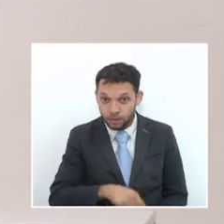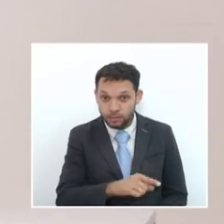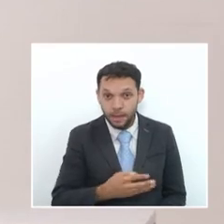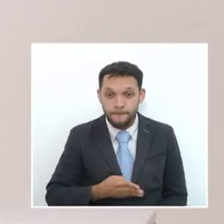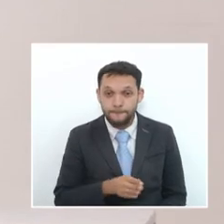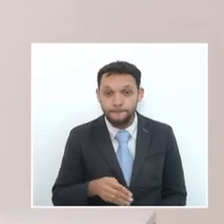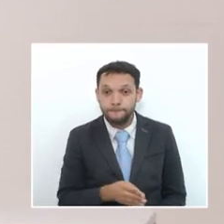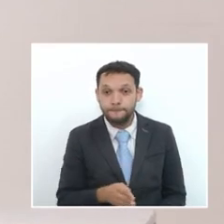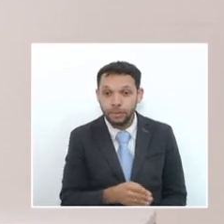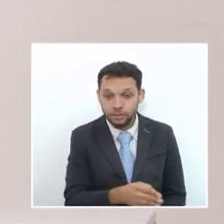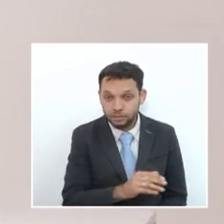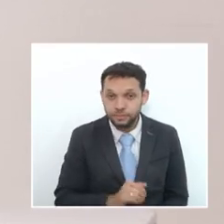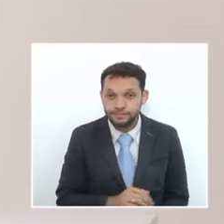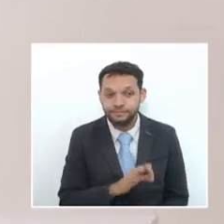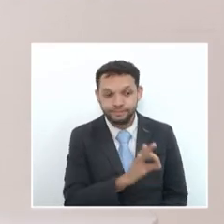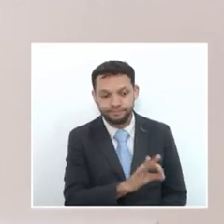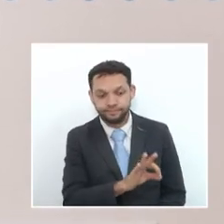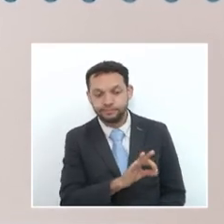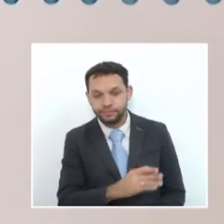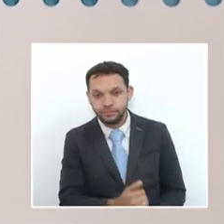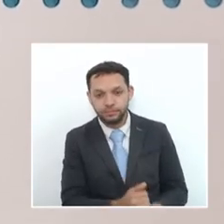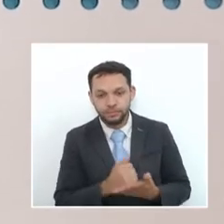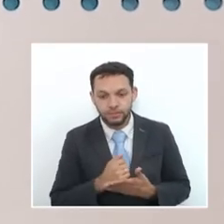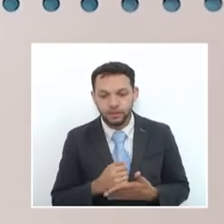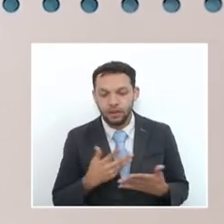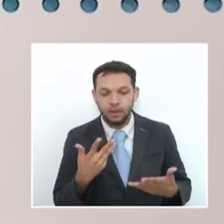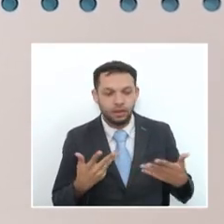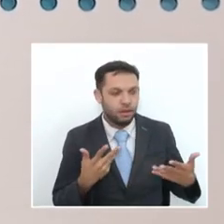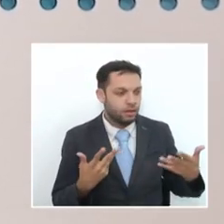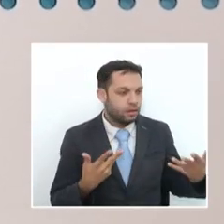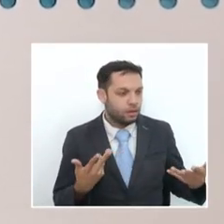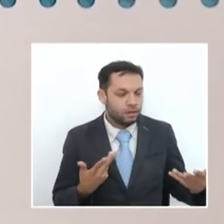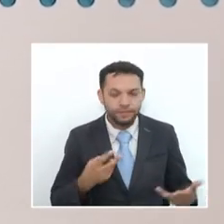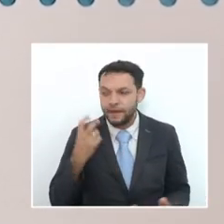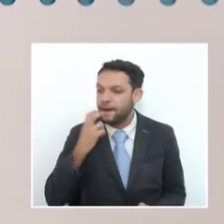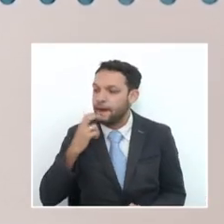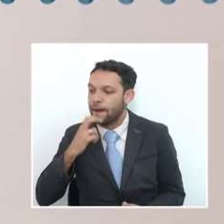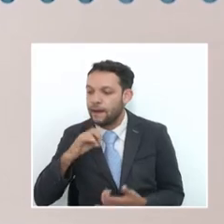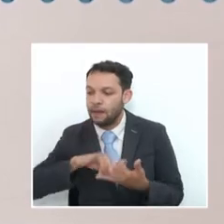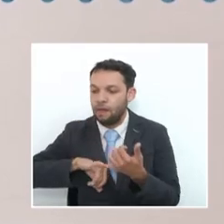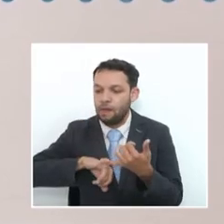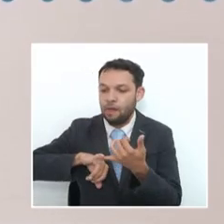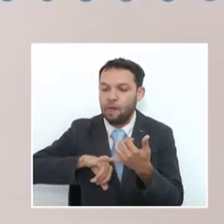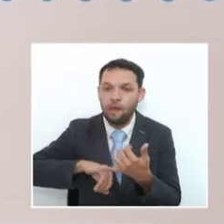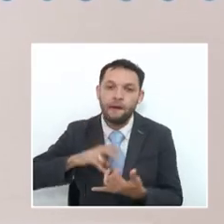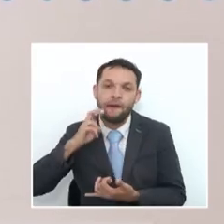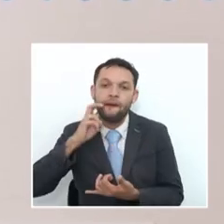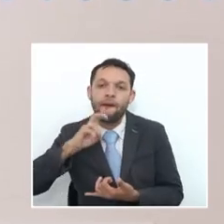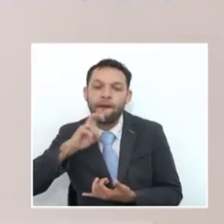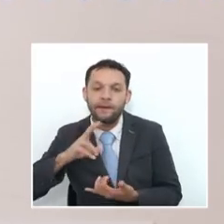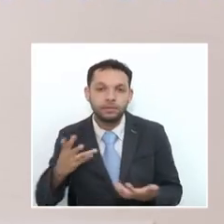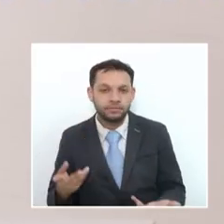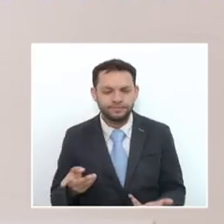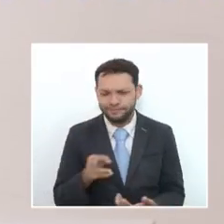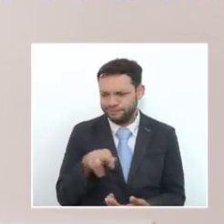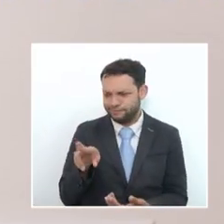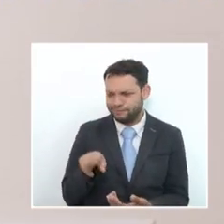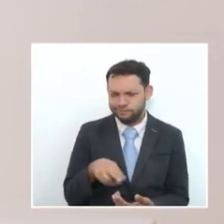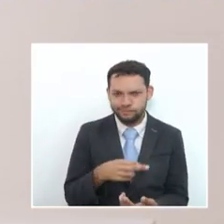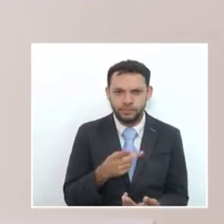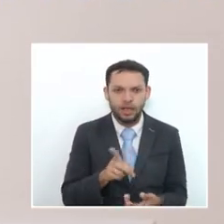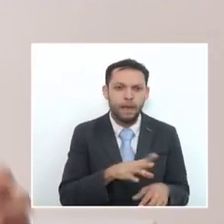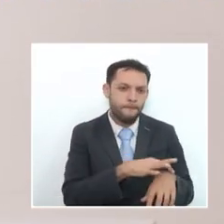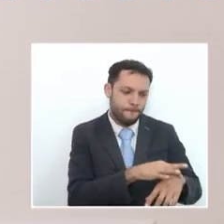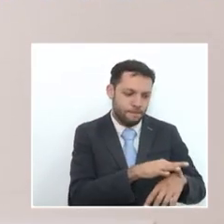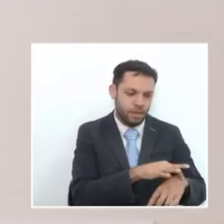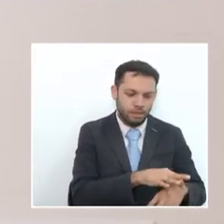agua fría. Pero pues, es que todos nos quedamos que proteína, carne. Ahora yo tengo médicos funcionales que